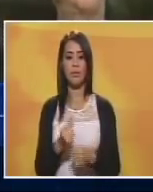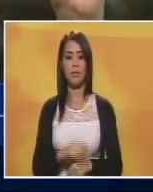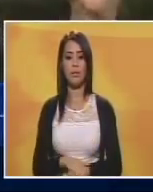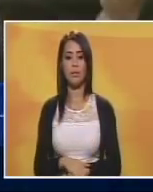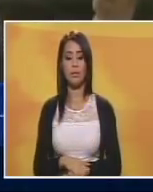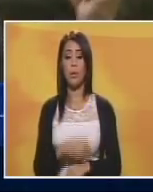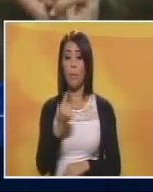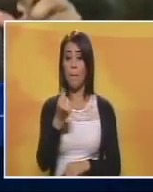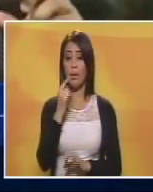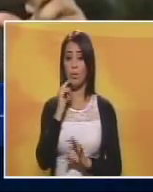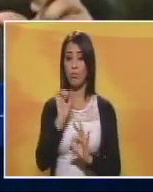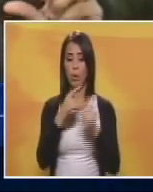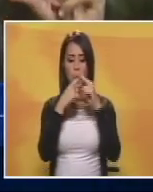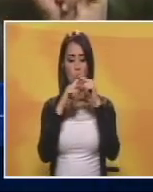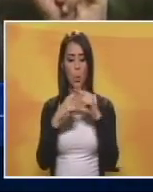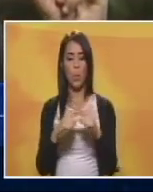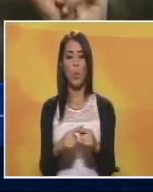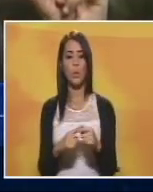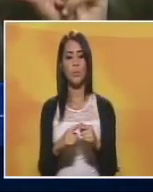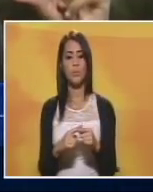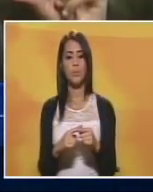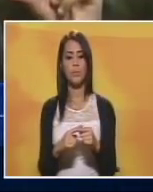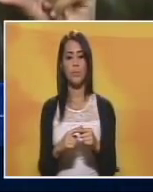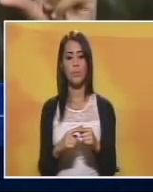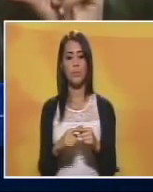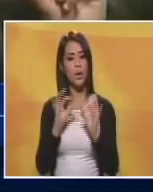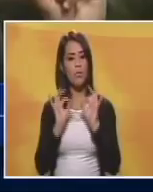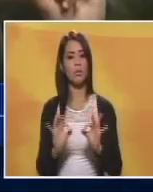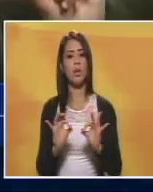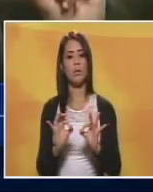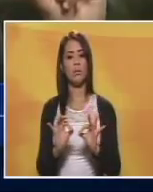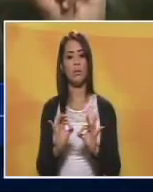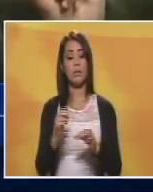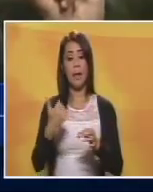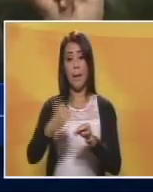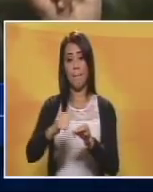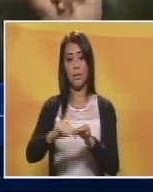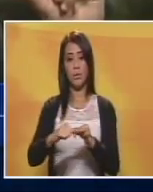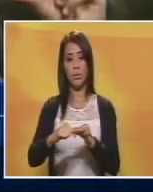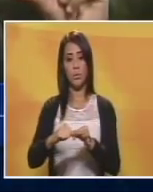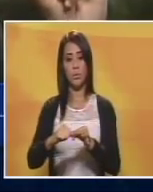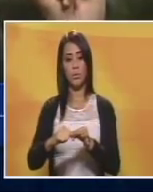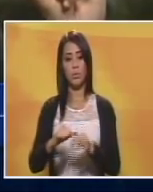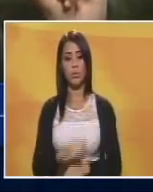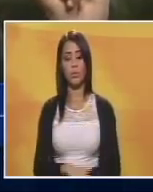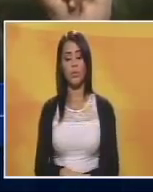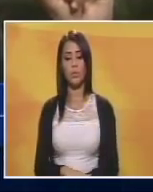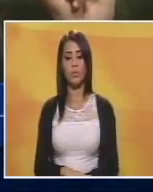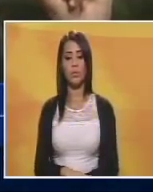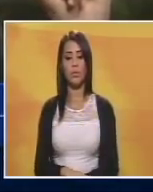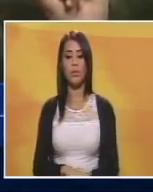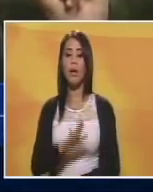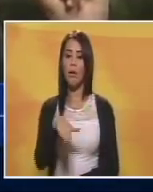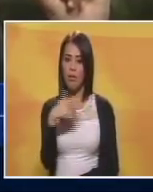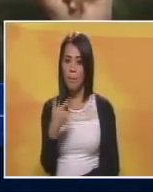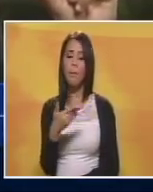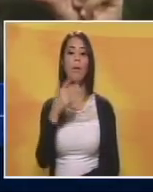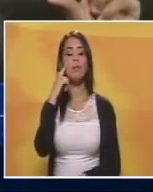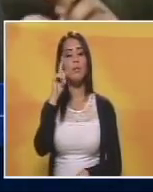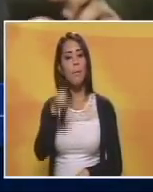valor contable, ahora visto como un valor contable ya formalmente, que es el petro, que luego también va a pasar a ser